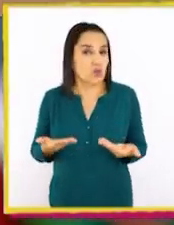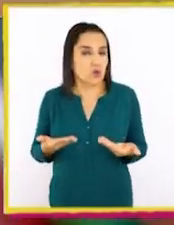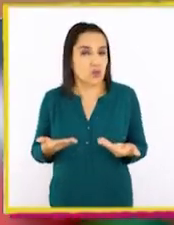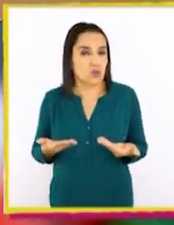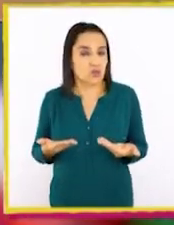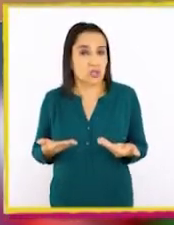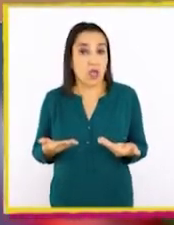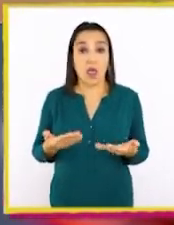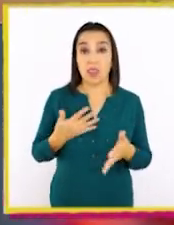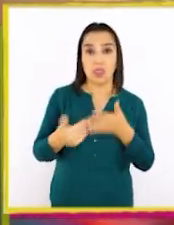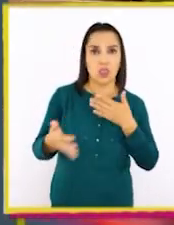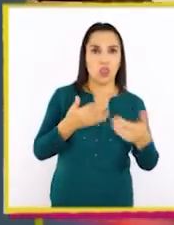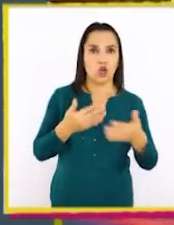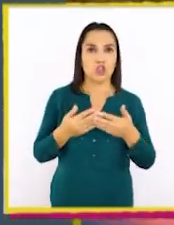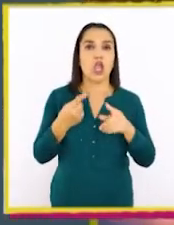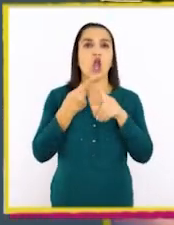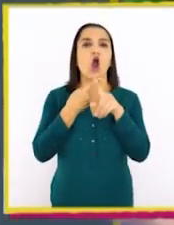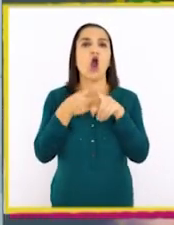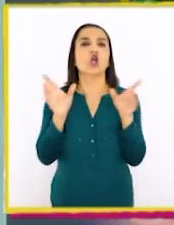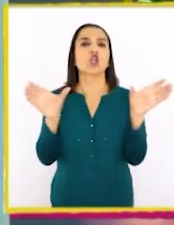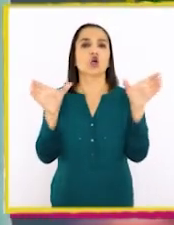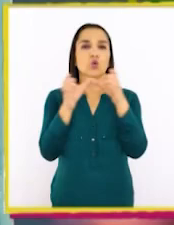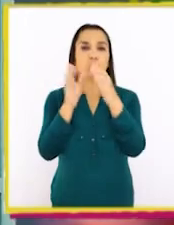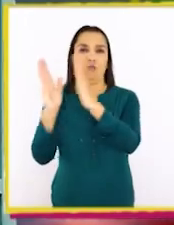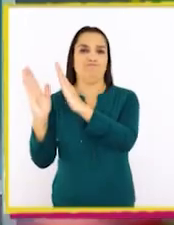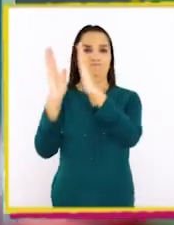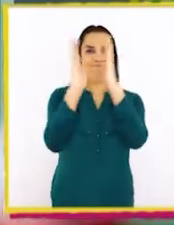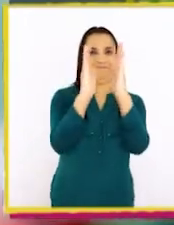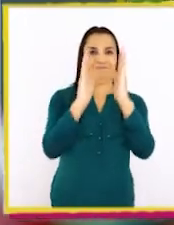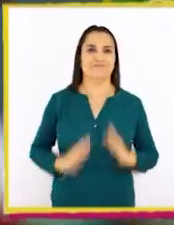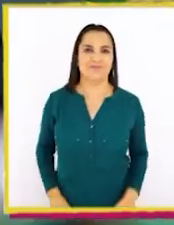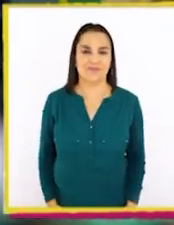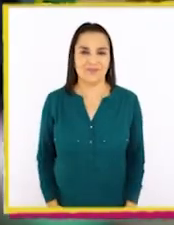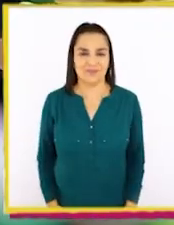va en este otro grupo. ¡Bien!